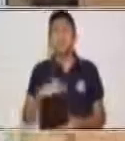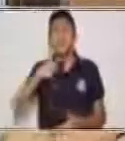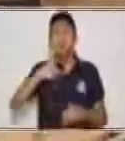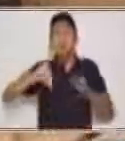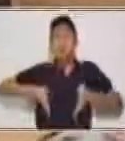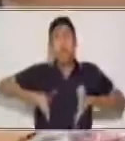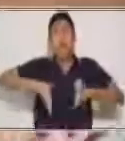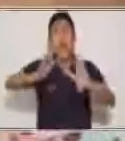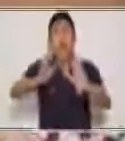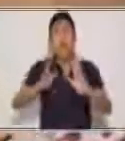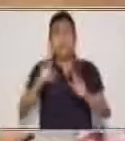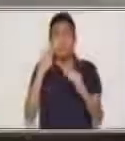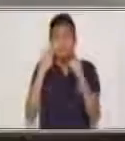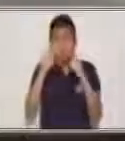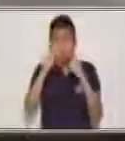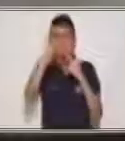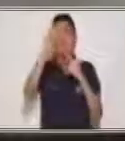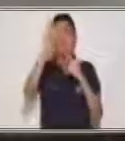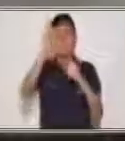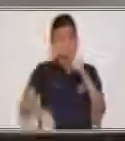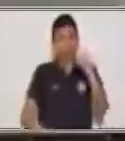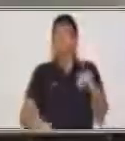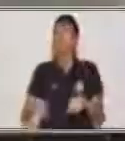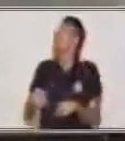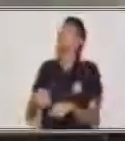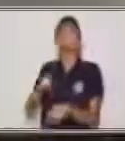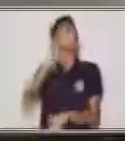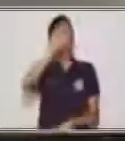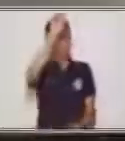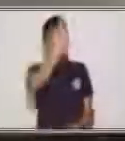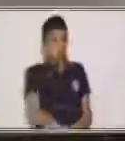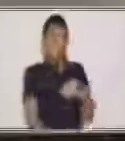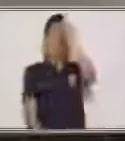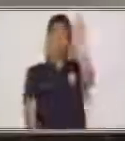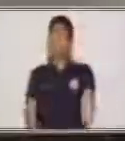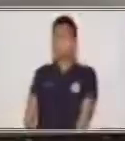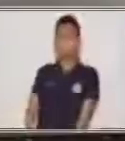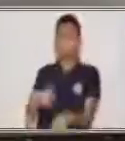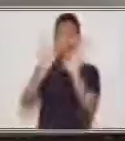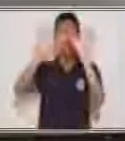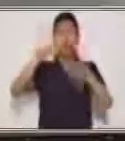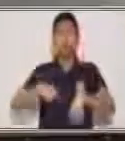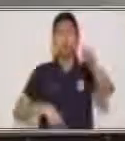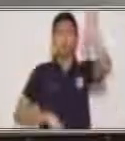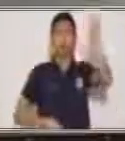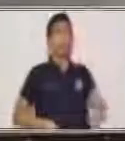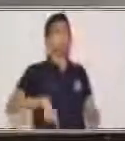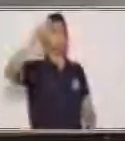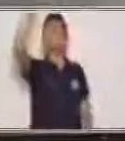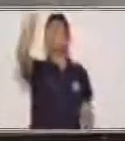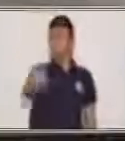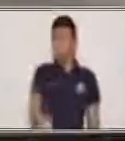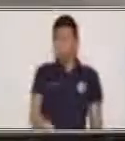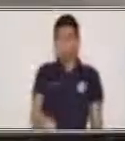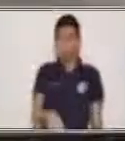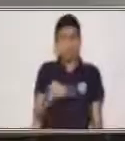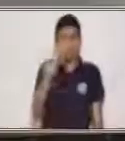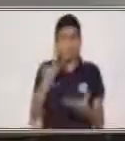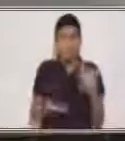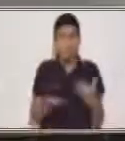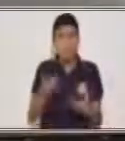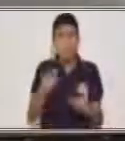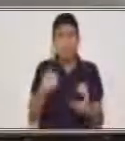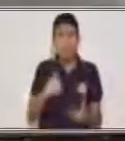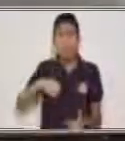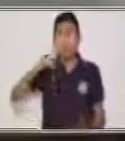calle y veo las gotitas de agua caer, le pregunto a mi mamá, ¿y por qué está cayendo agua? Seguramente cuando yo era pequeña mi mamá me debe